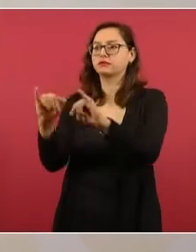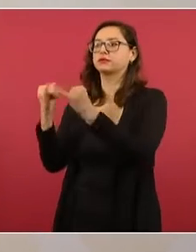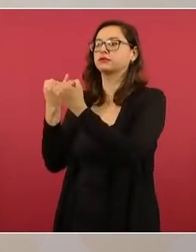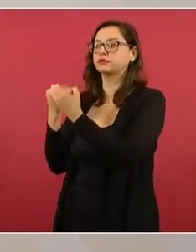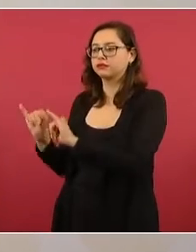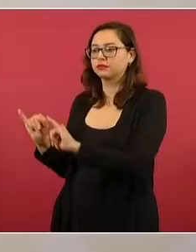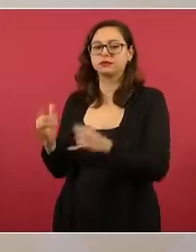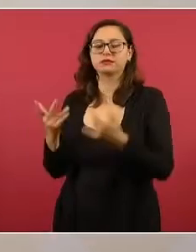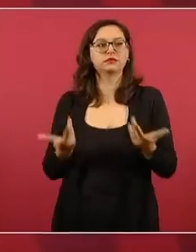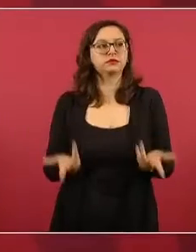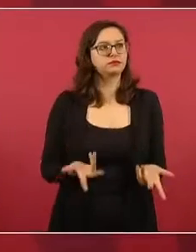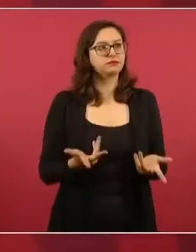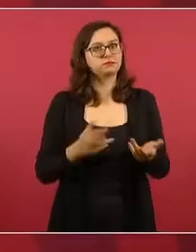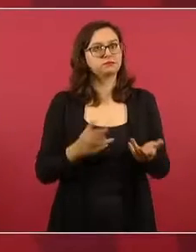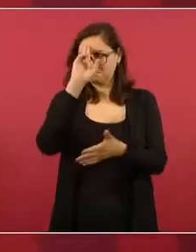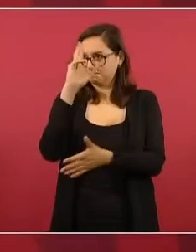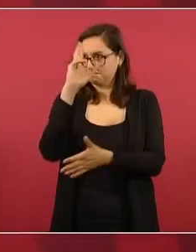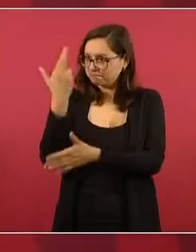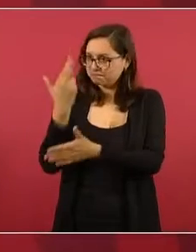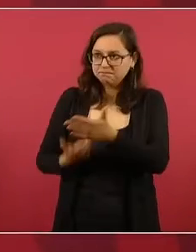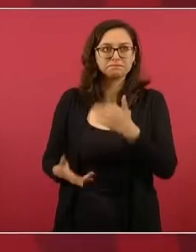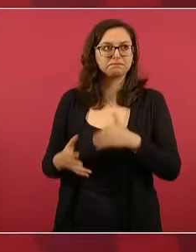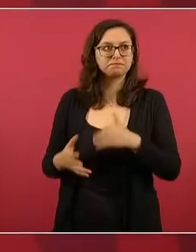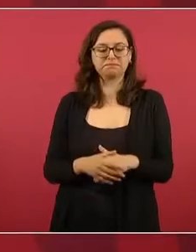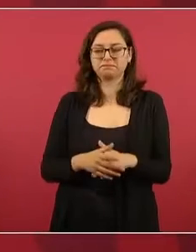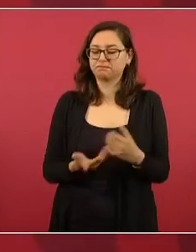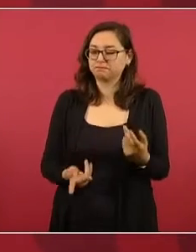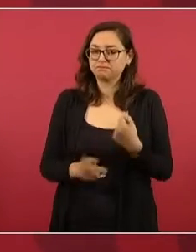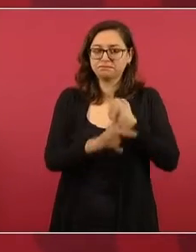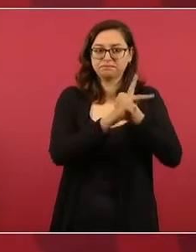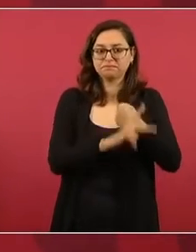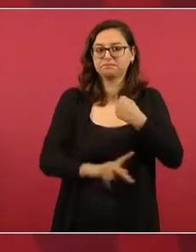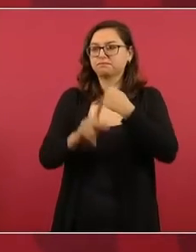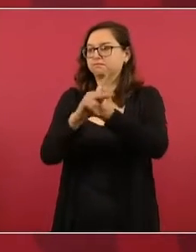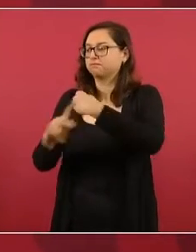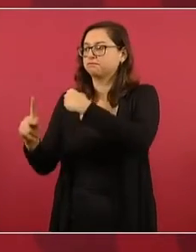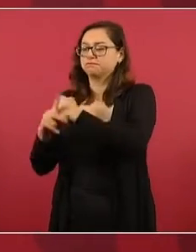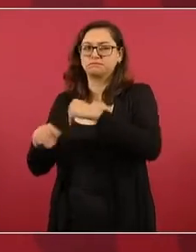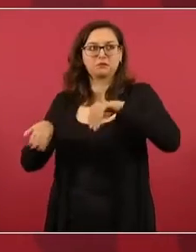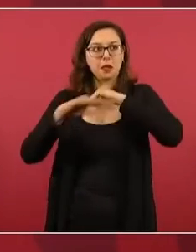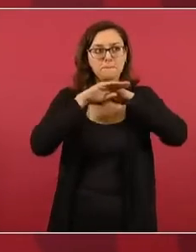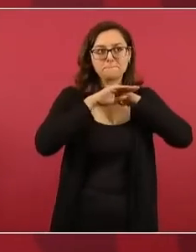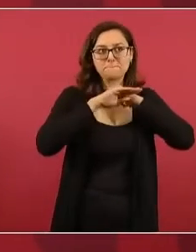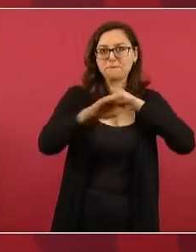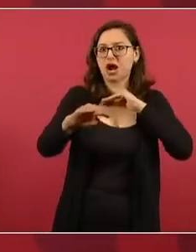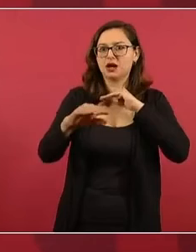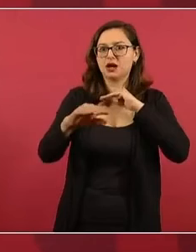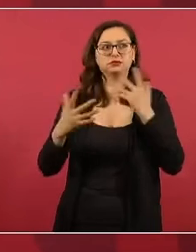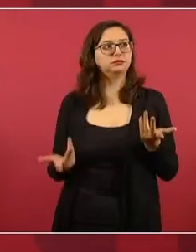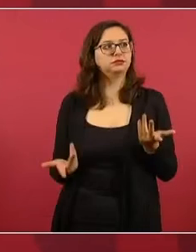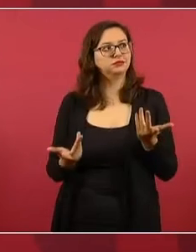la falta de respeto a la soberanía y la búsqueda